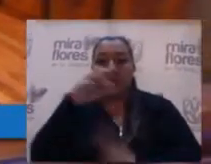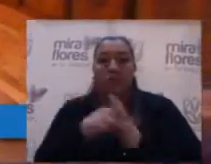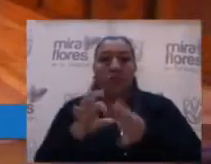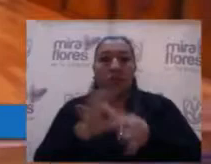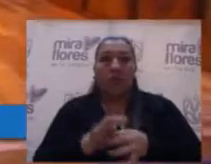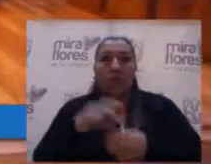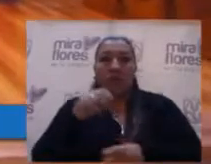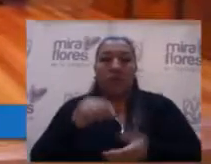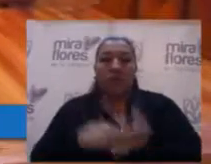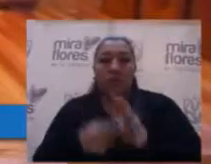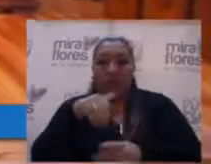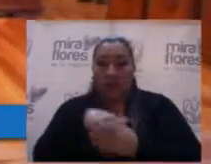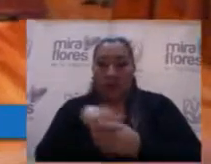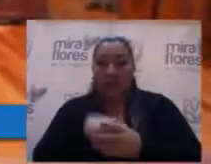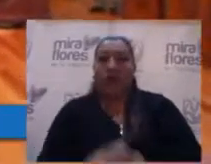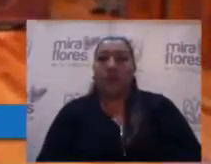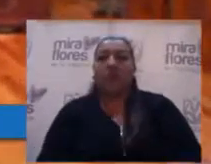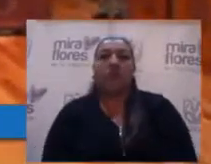Vamos al siguiente punto.